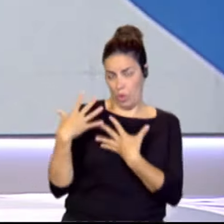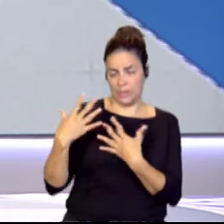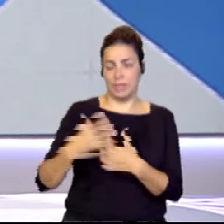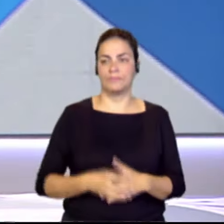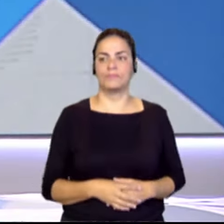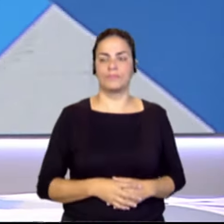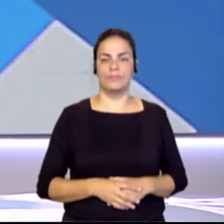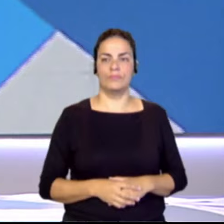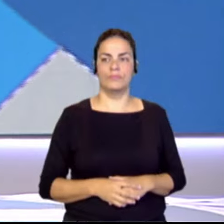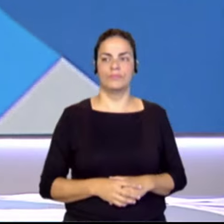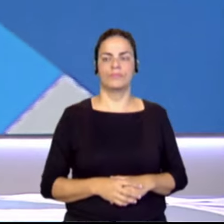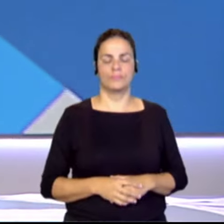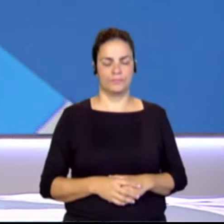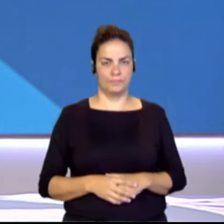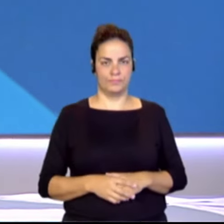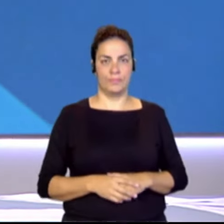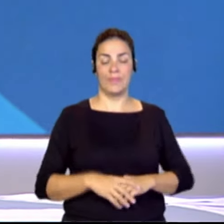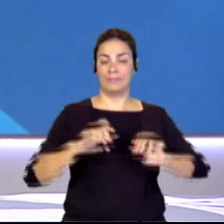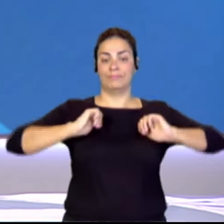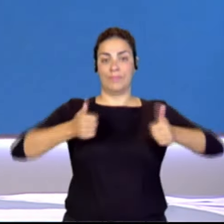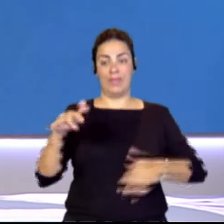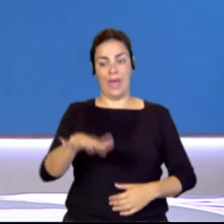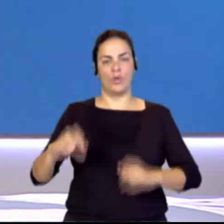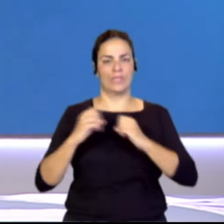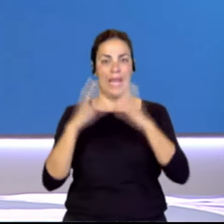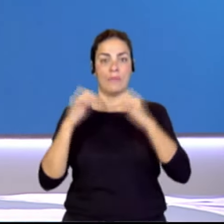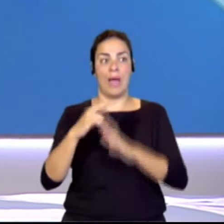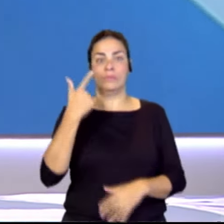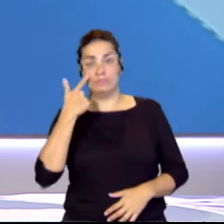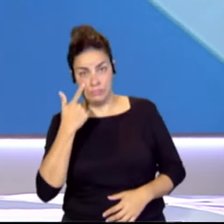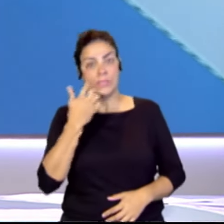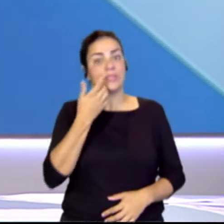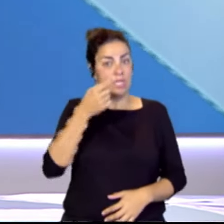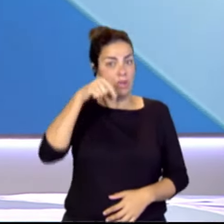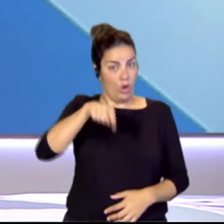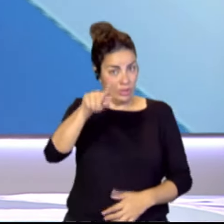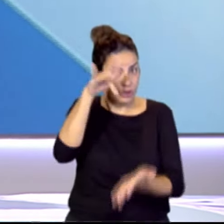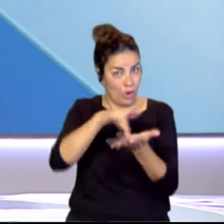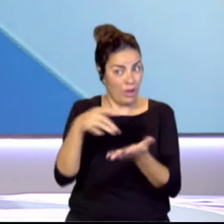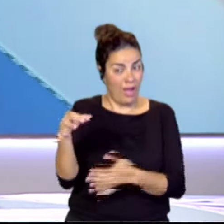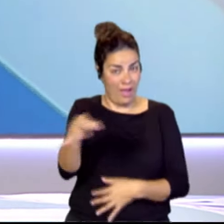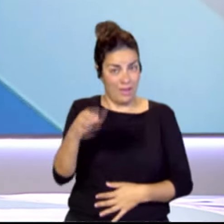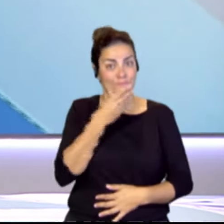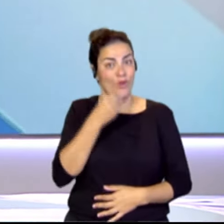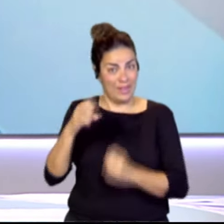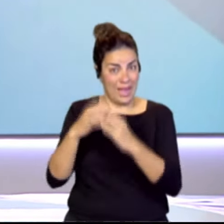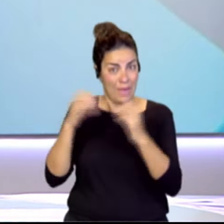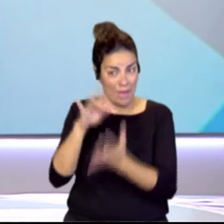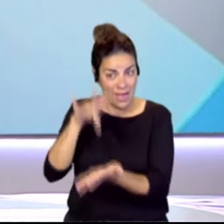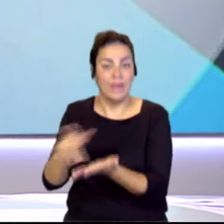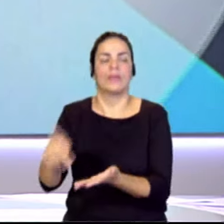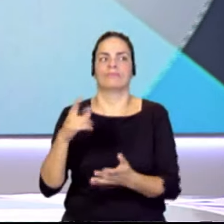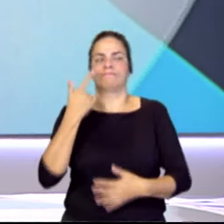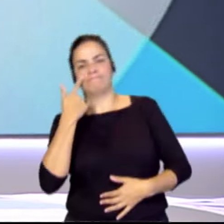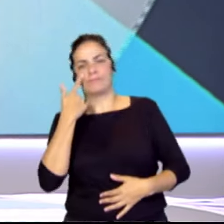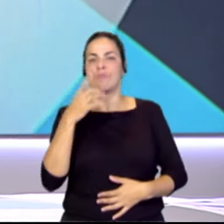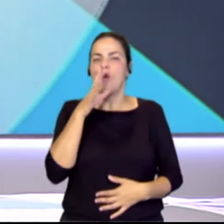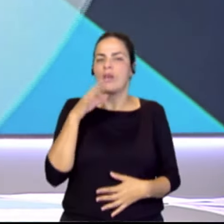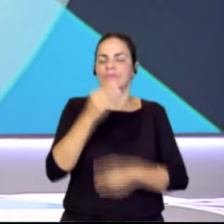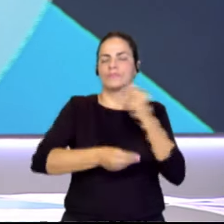Canarias bueno empezamos en la palma atención si usted va a estar hoy en la isla bonita porque se va hacer una prueba del sistema de aviso a la